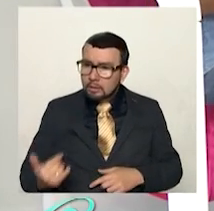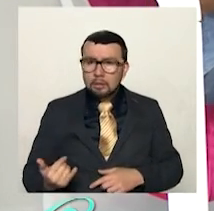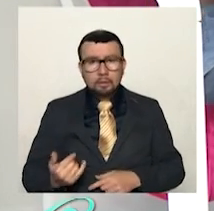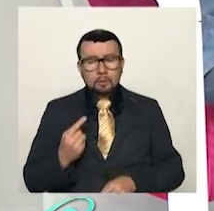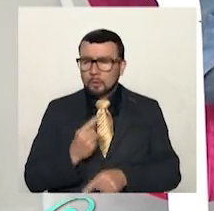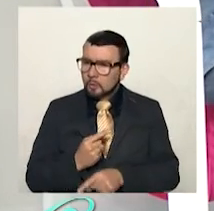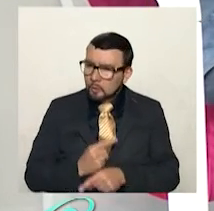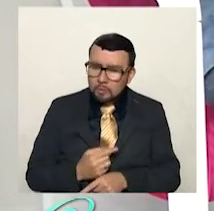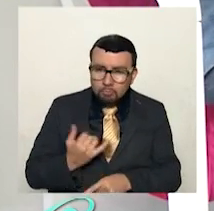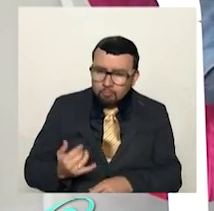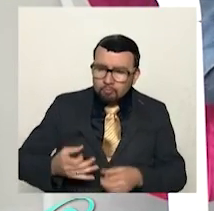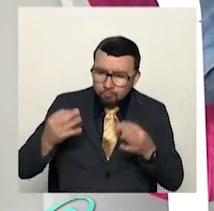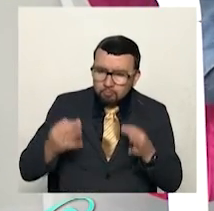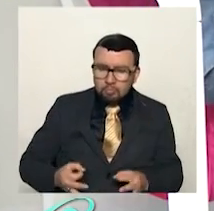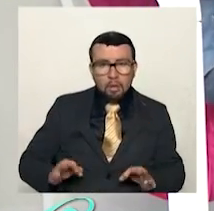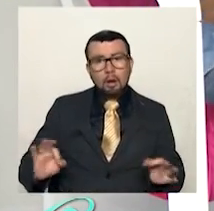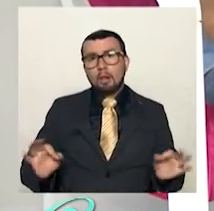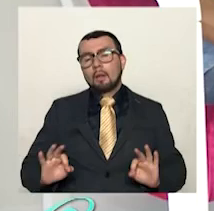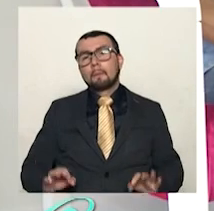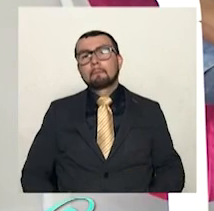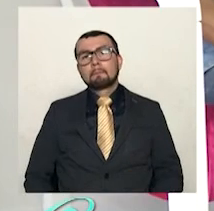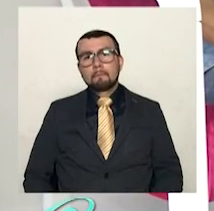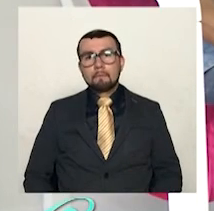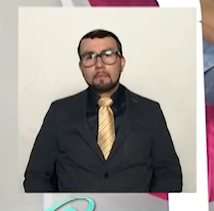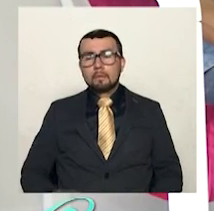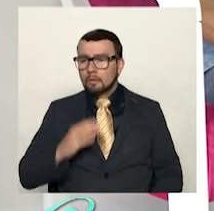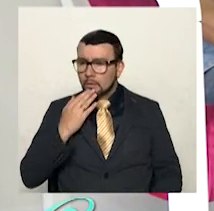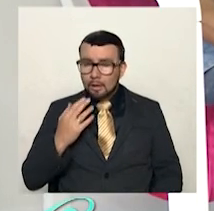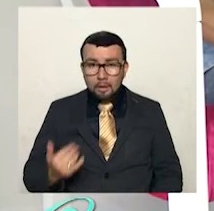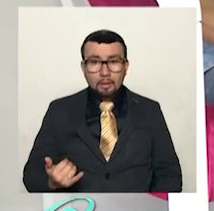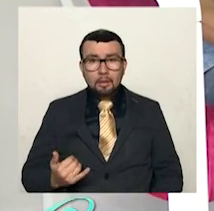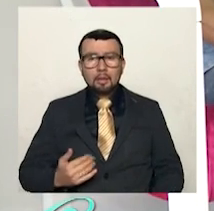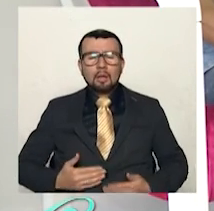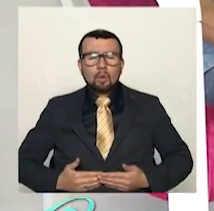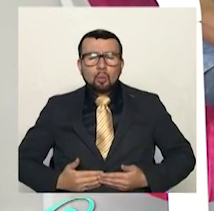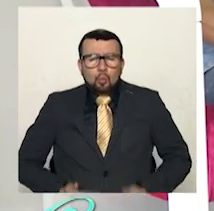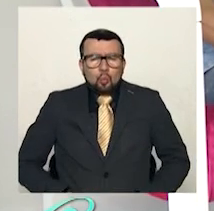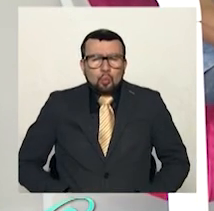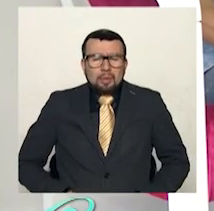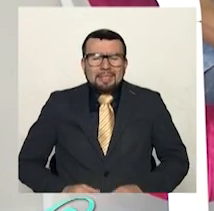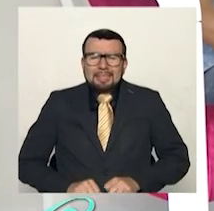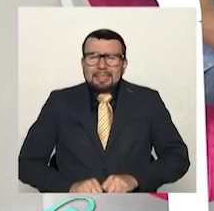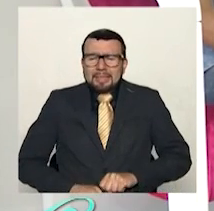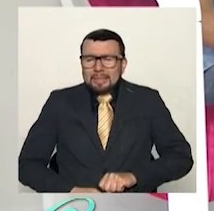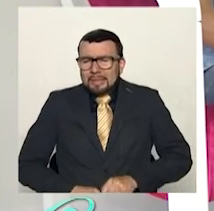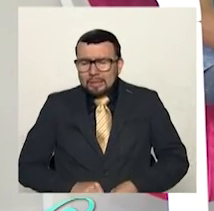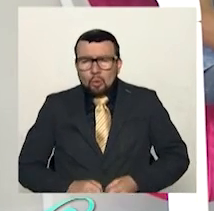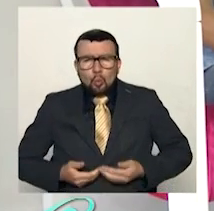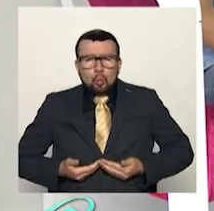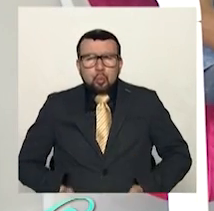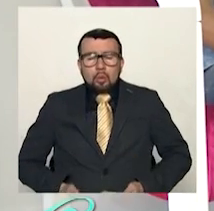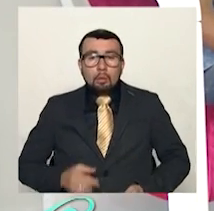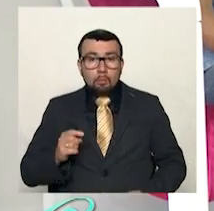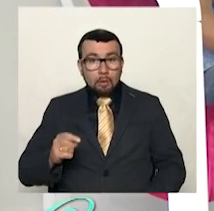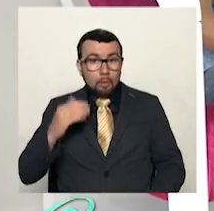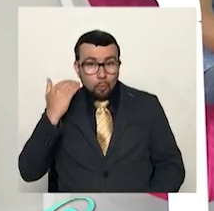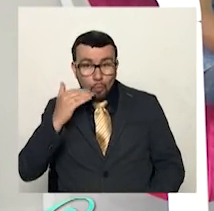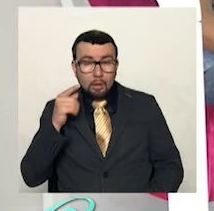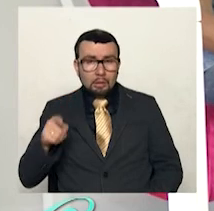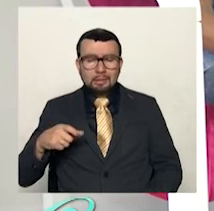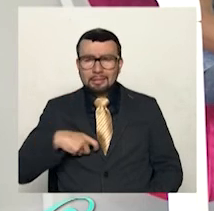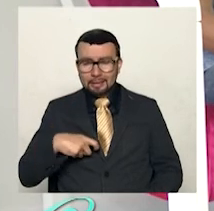protocolos para esto. Y ni qué decir de los famosos cólicos bajitos. Entonces, que la mujer tiene